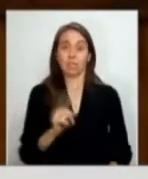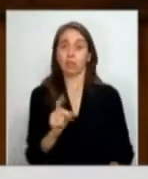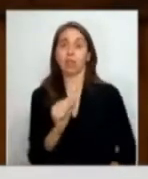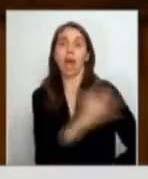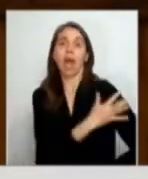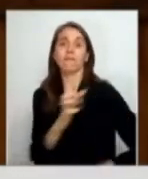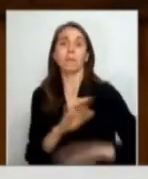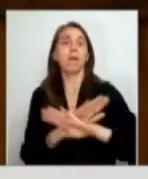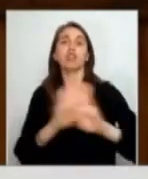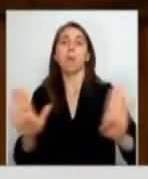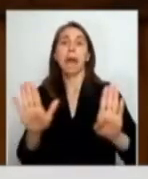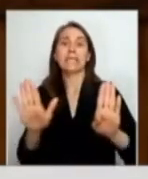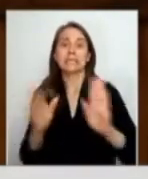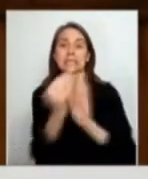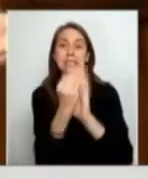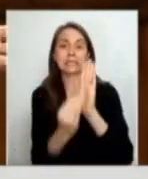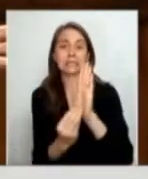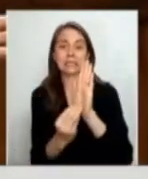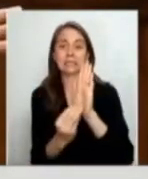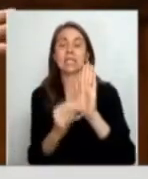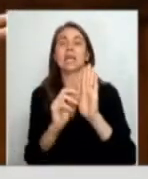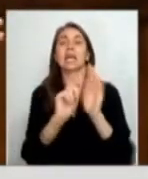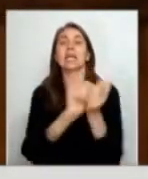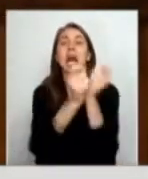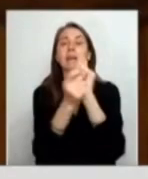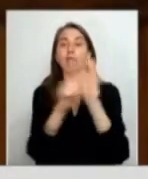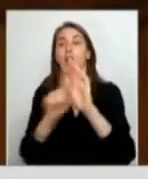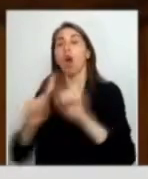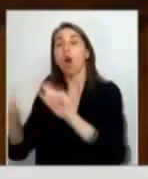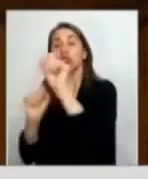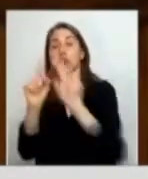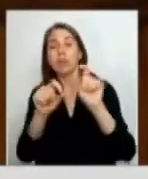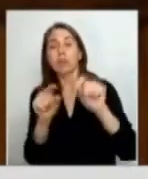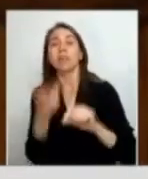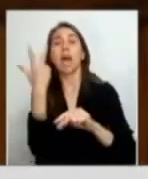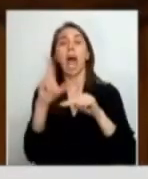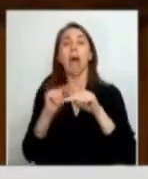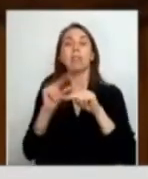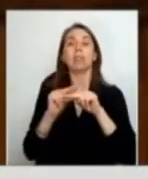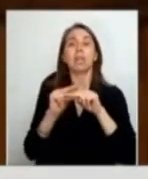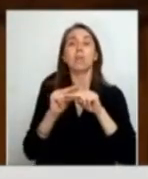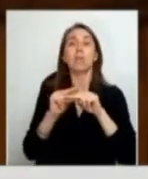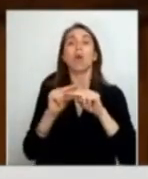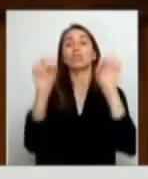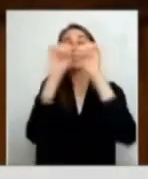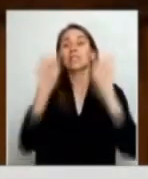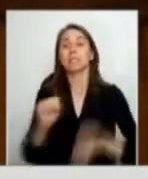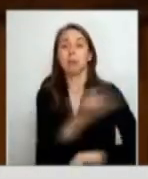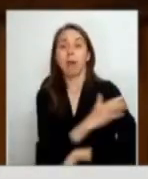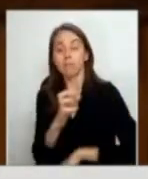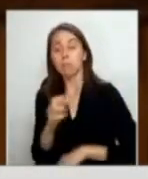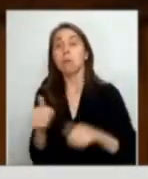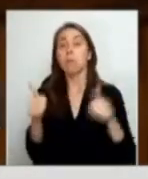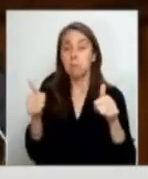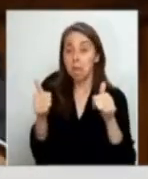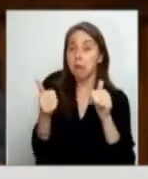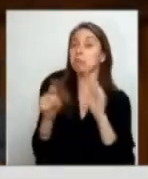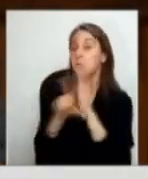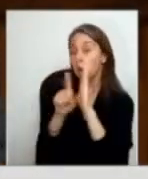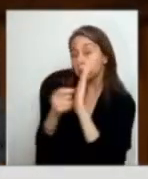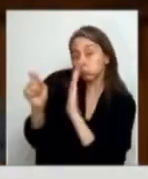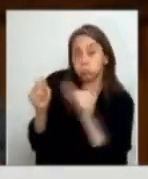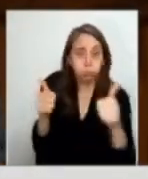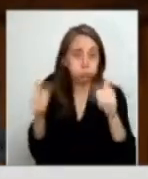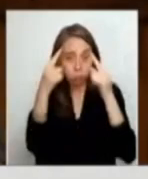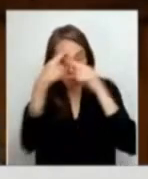esta reforma. Otros defenderán el viejo sistema. Está bien, es legítimo. Tendremos diferencias. Y es bueno